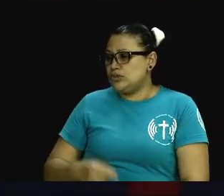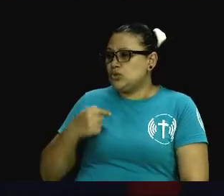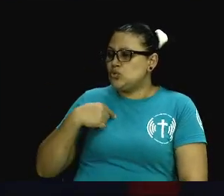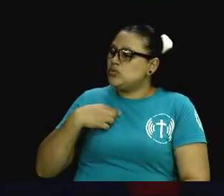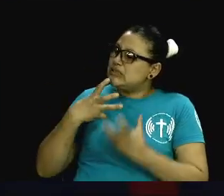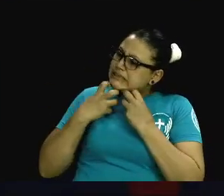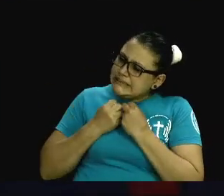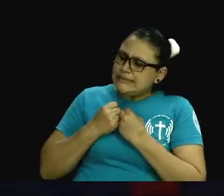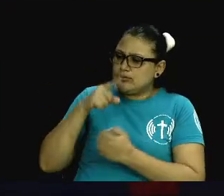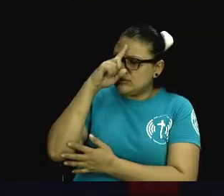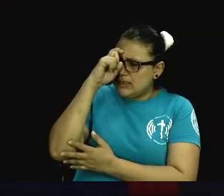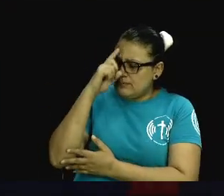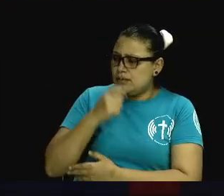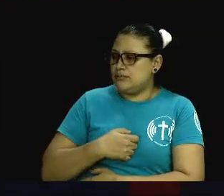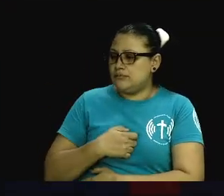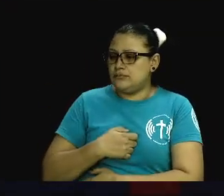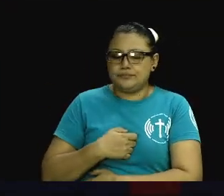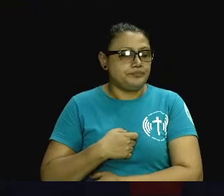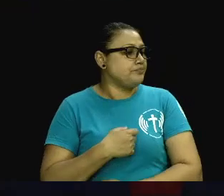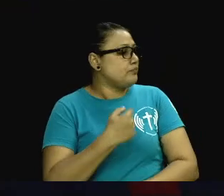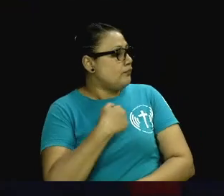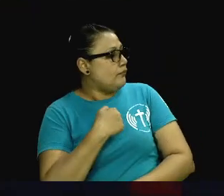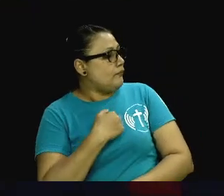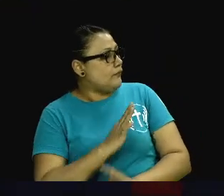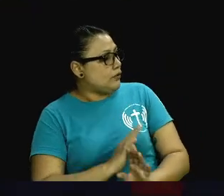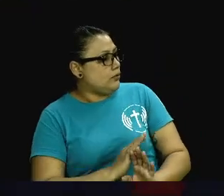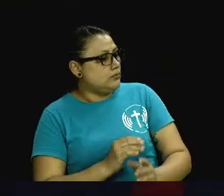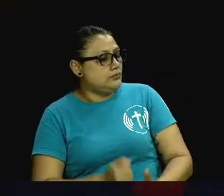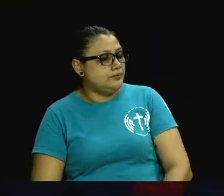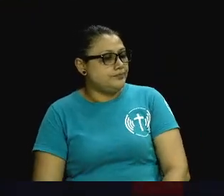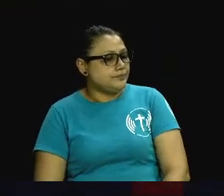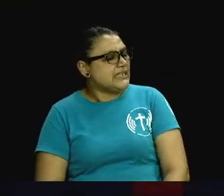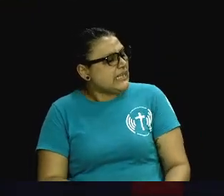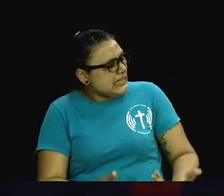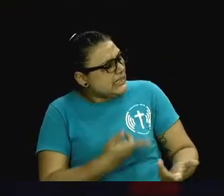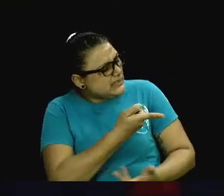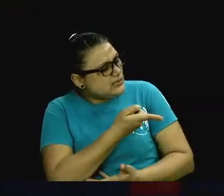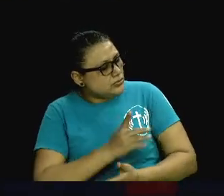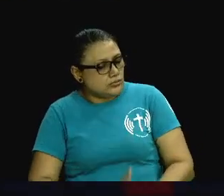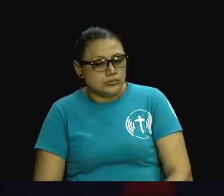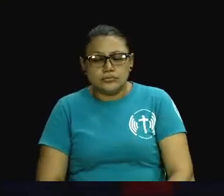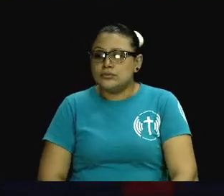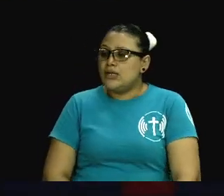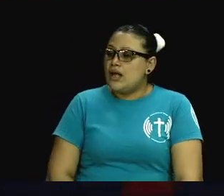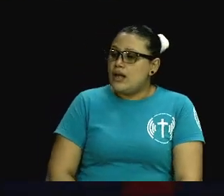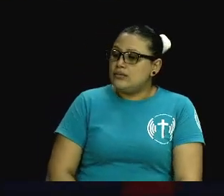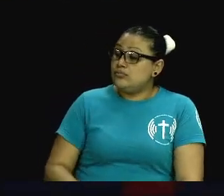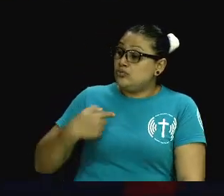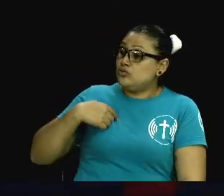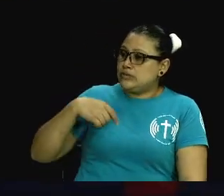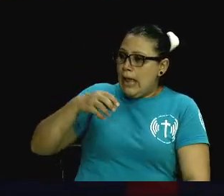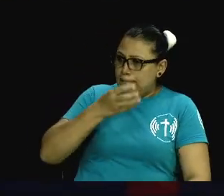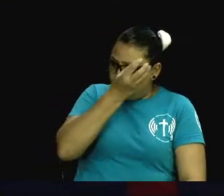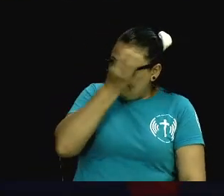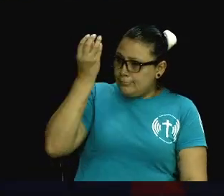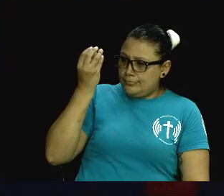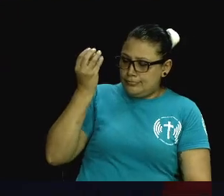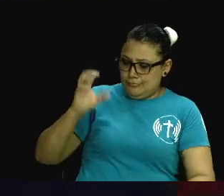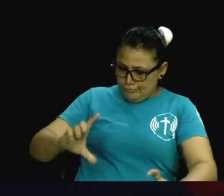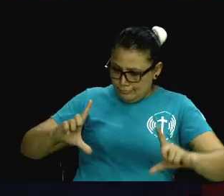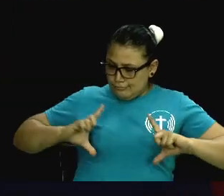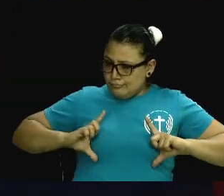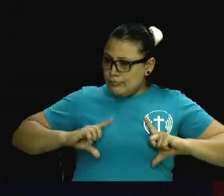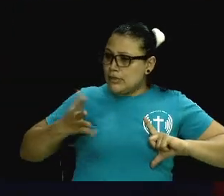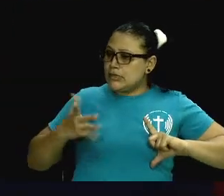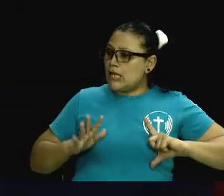quiero trabajar y que eres tú yo me acabo de graduar de maestro en parvularia le digo yo de pequeños mira me dijo dios